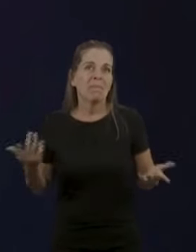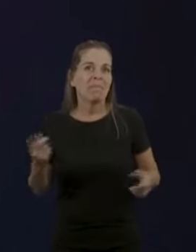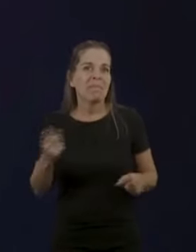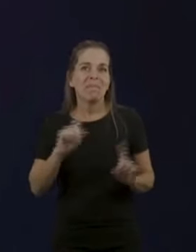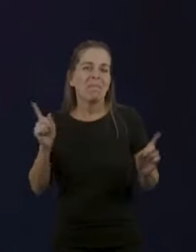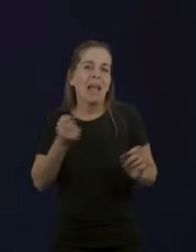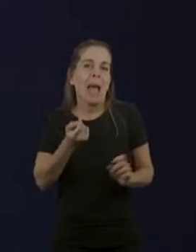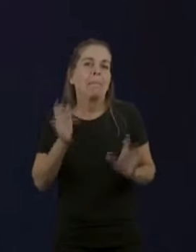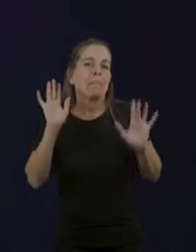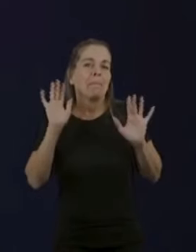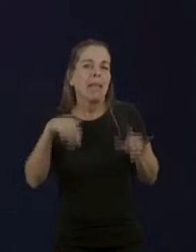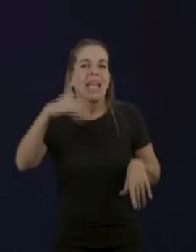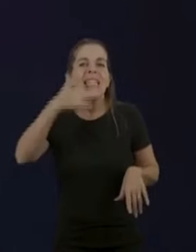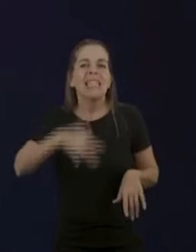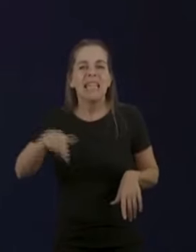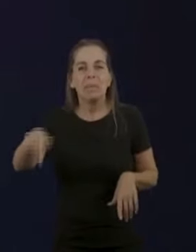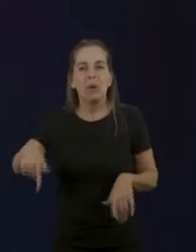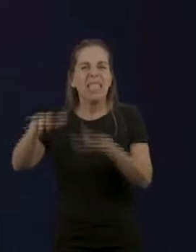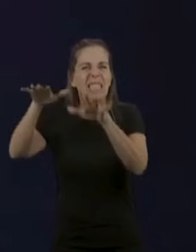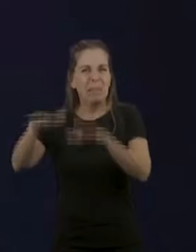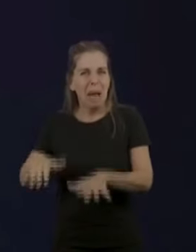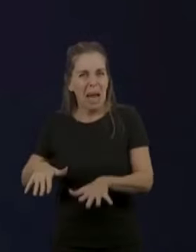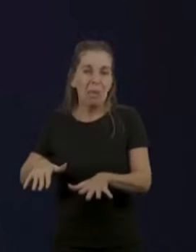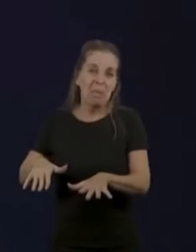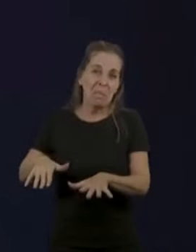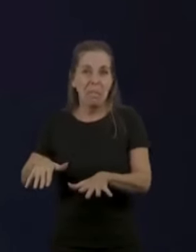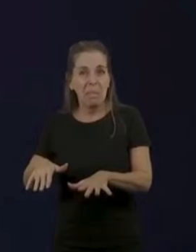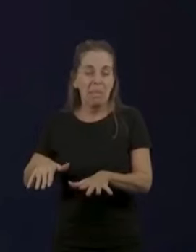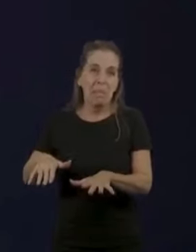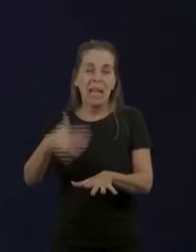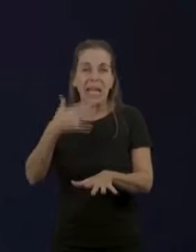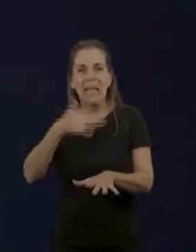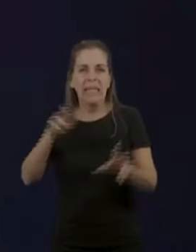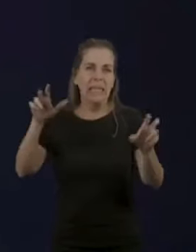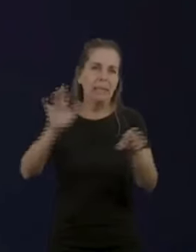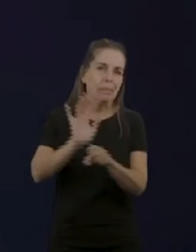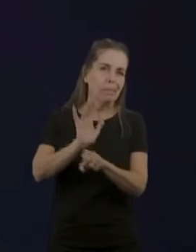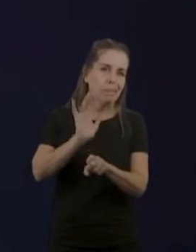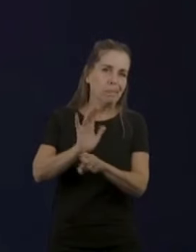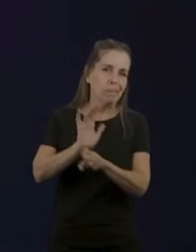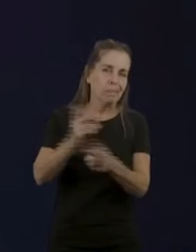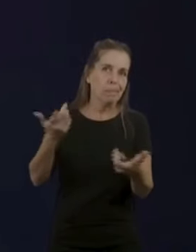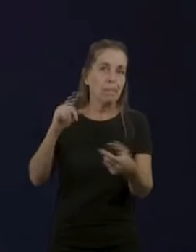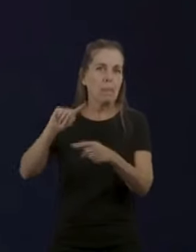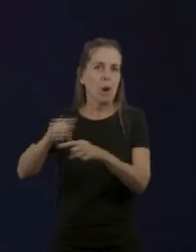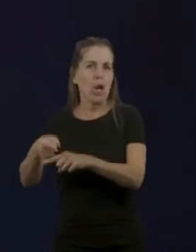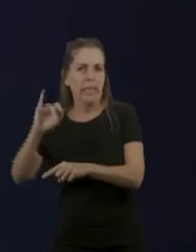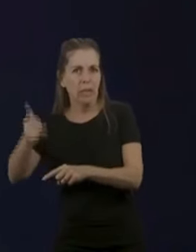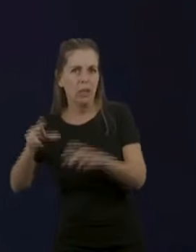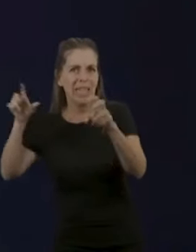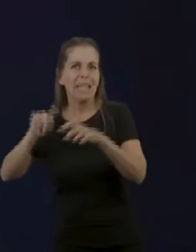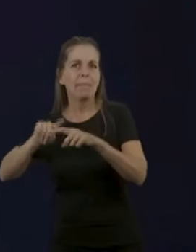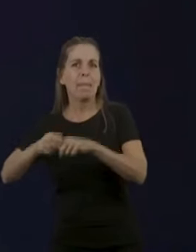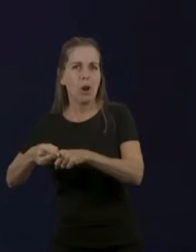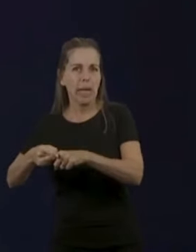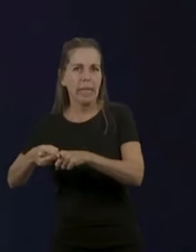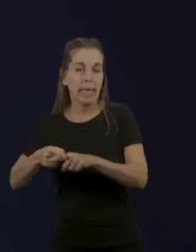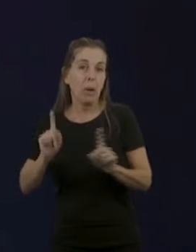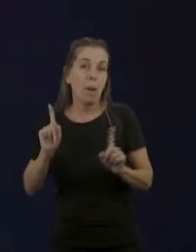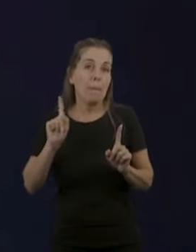entendemos las razones de este paro va las entendemos desde desde el lado político Imagínate que